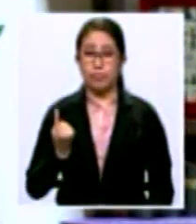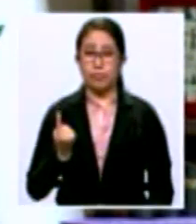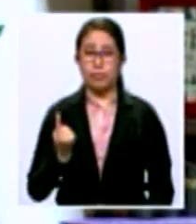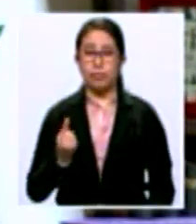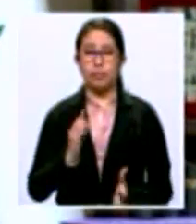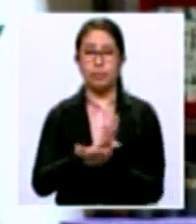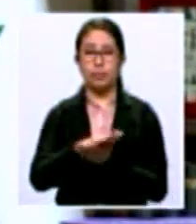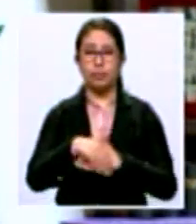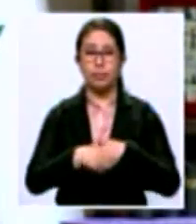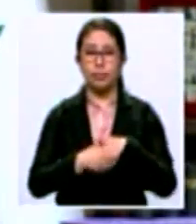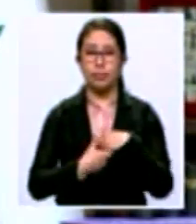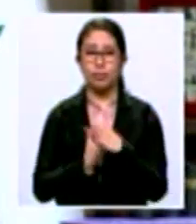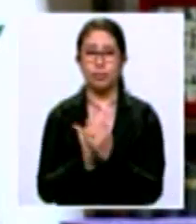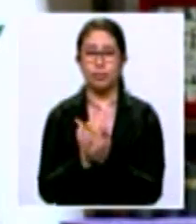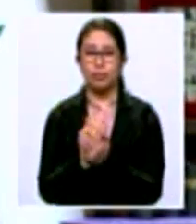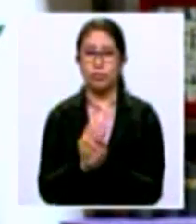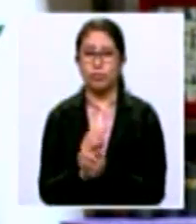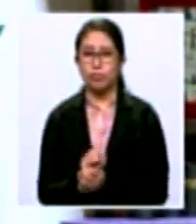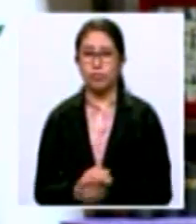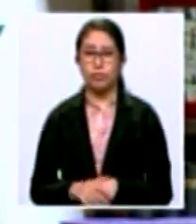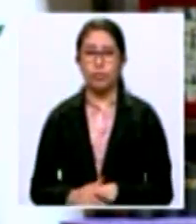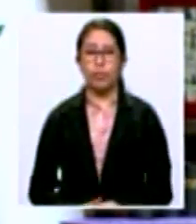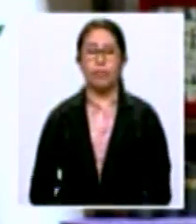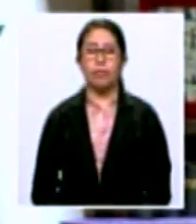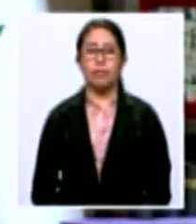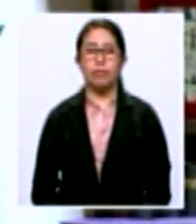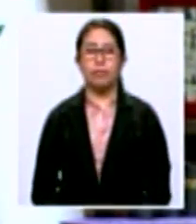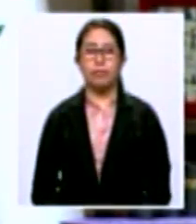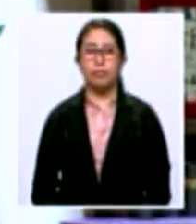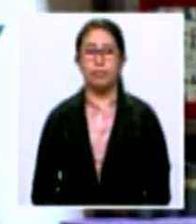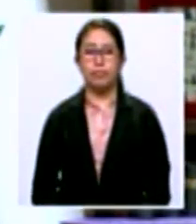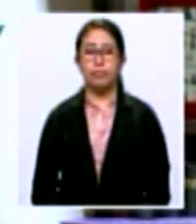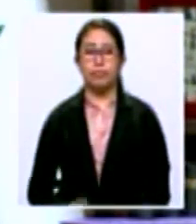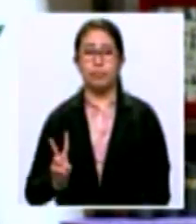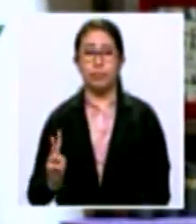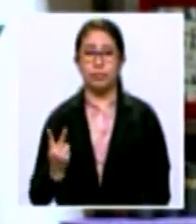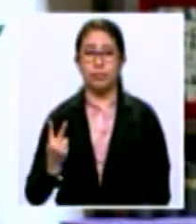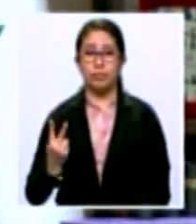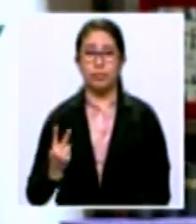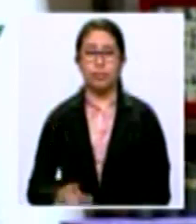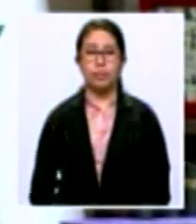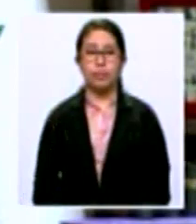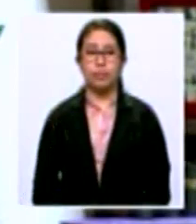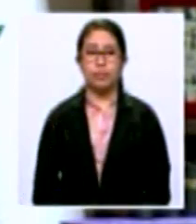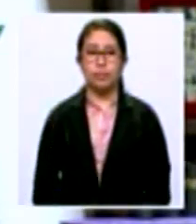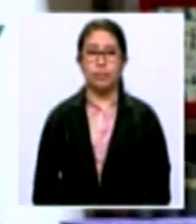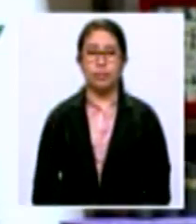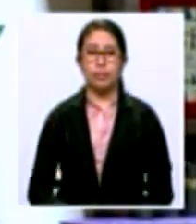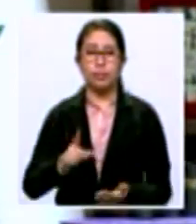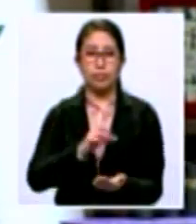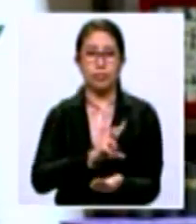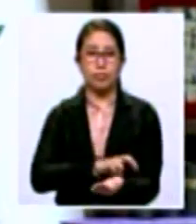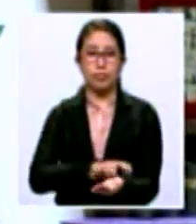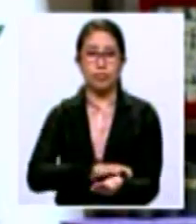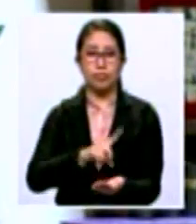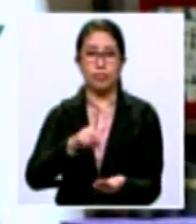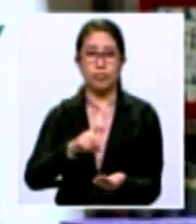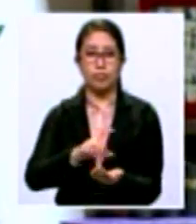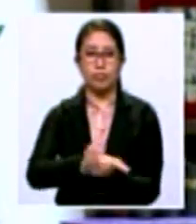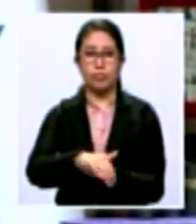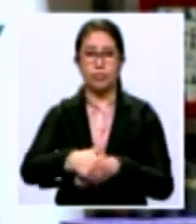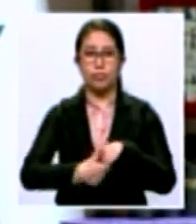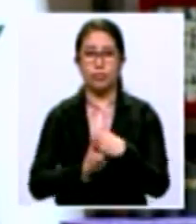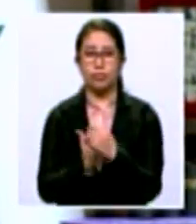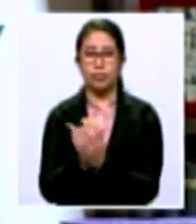el lavarnos las manos con muchísima frecuencia. En segundo lugar, desinfectarnos con